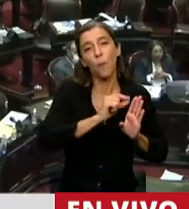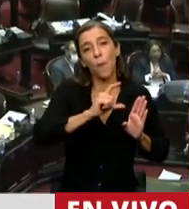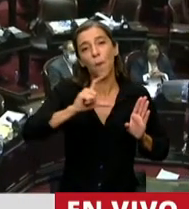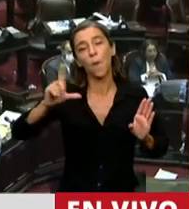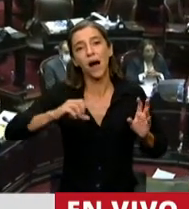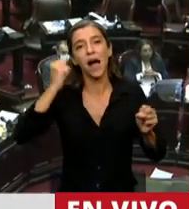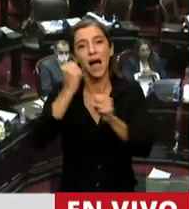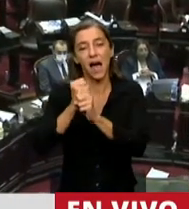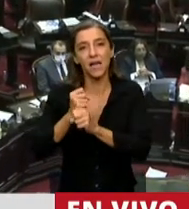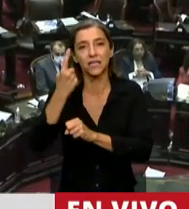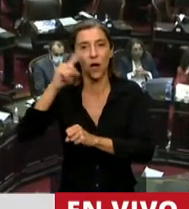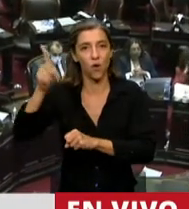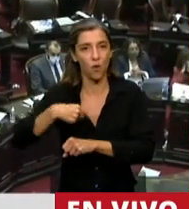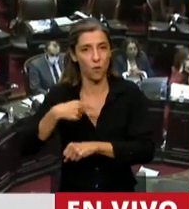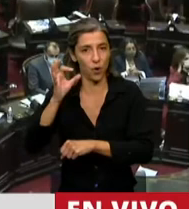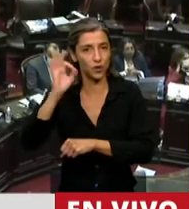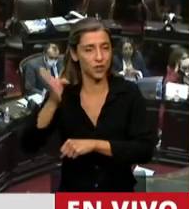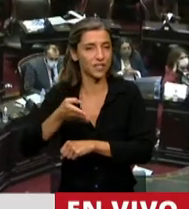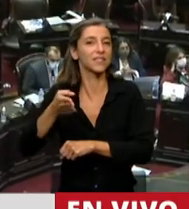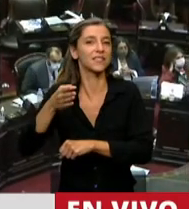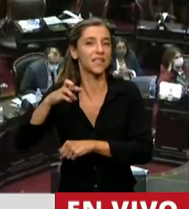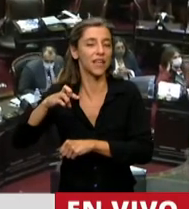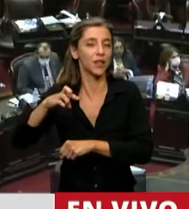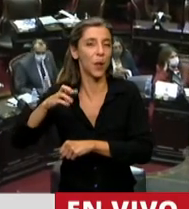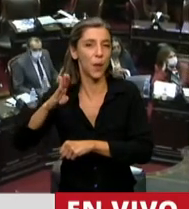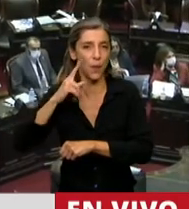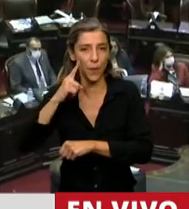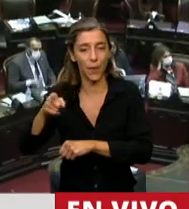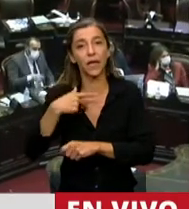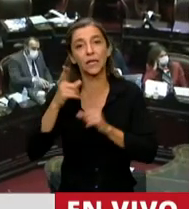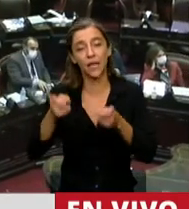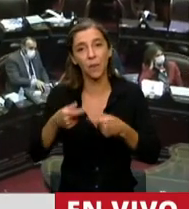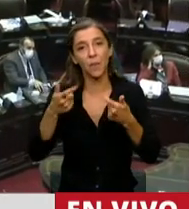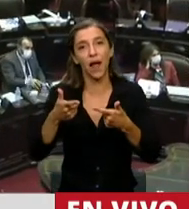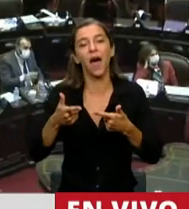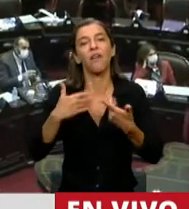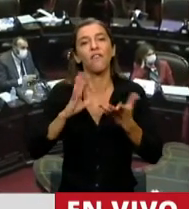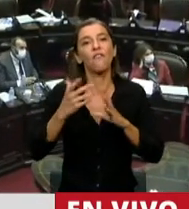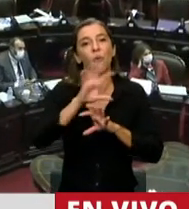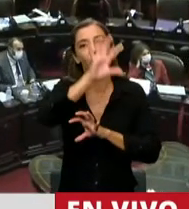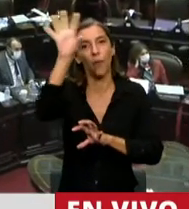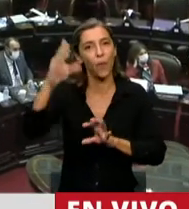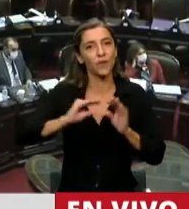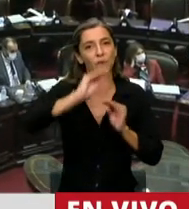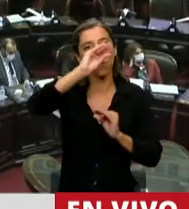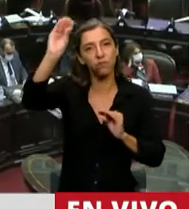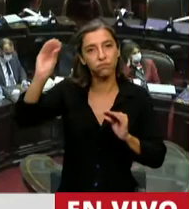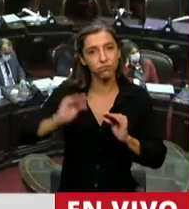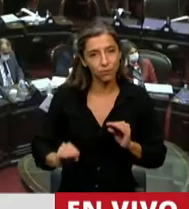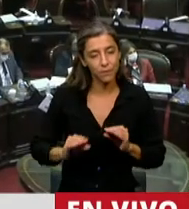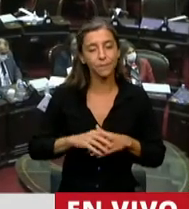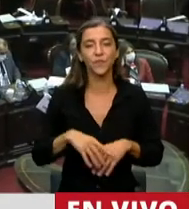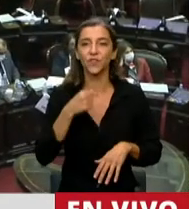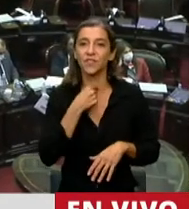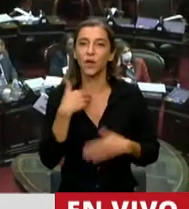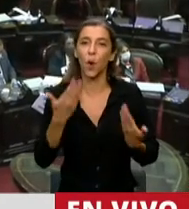Producto Bruto, garantizando además una distribución federal de estos recursos. Y quiero usar estos minutos que me